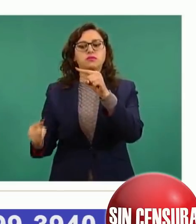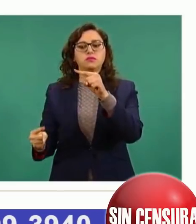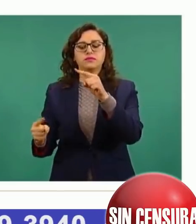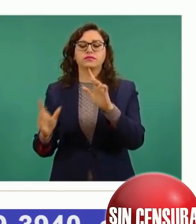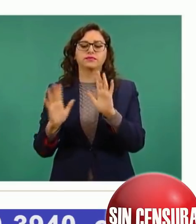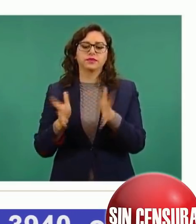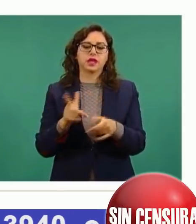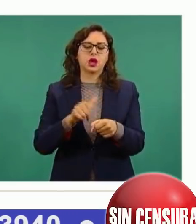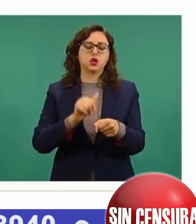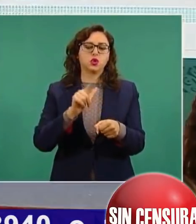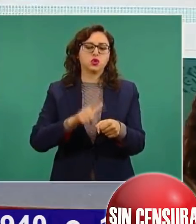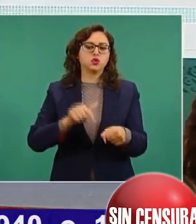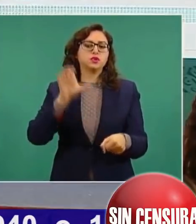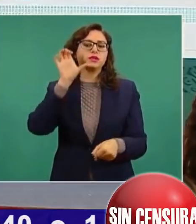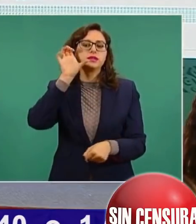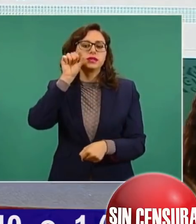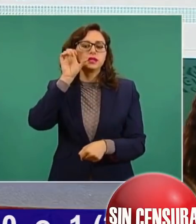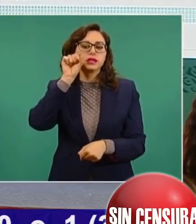naranja. La siguiente.